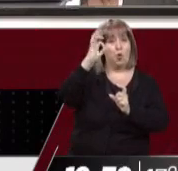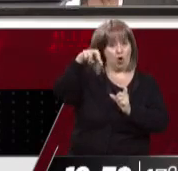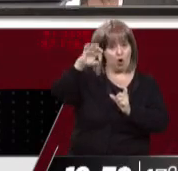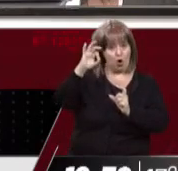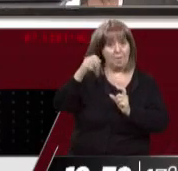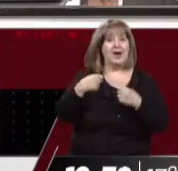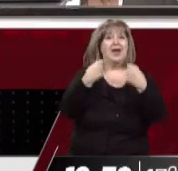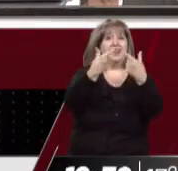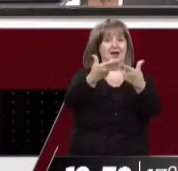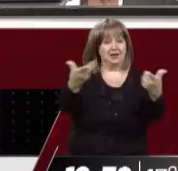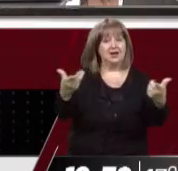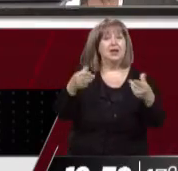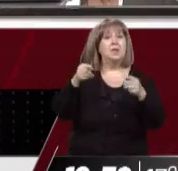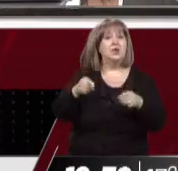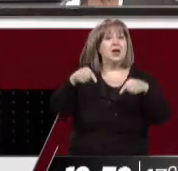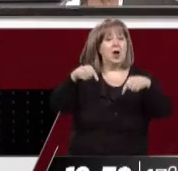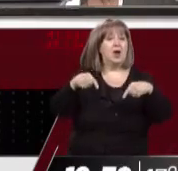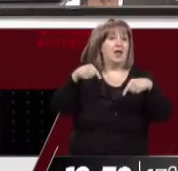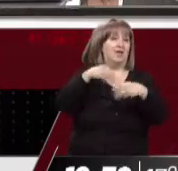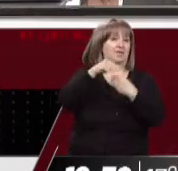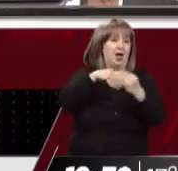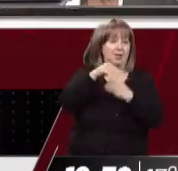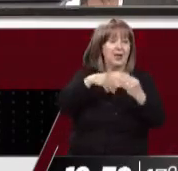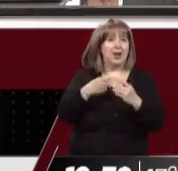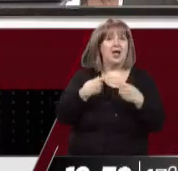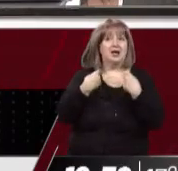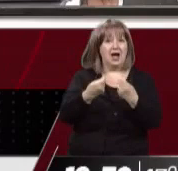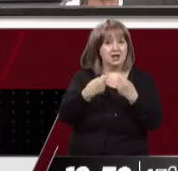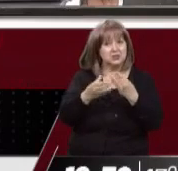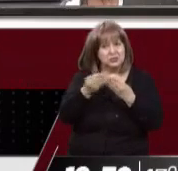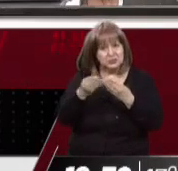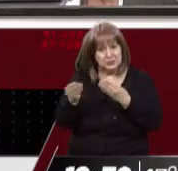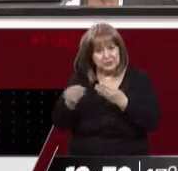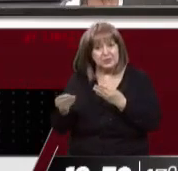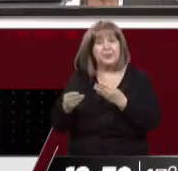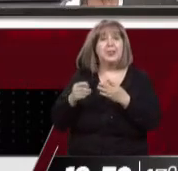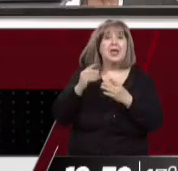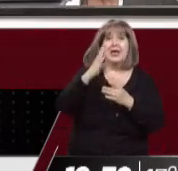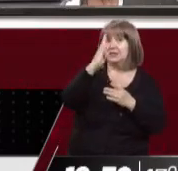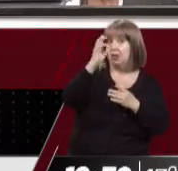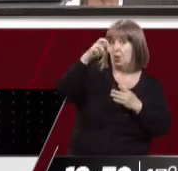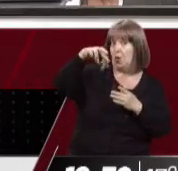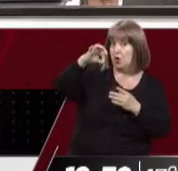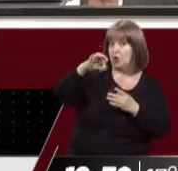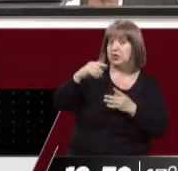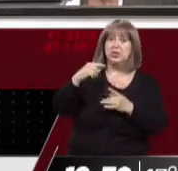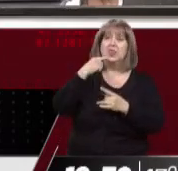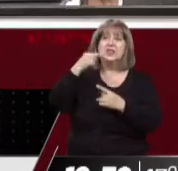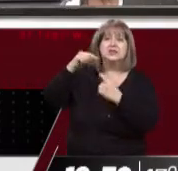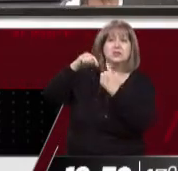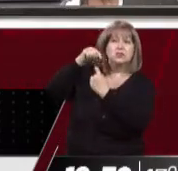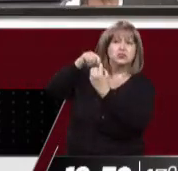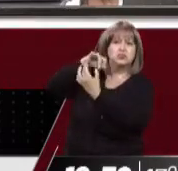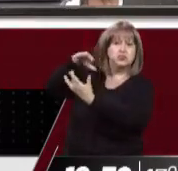inflacionaria, vienen tiempos de mayor gasto, sobre todo en las familias. Y este bono, según dicen esas voces que se alzan dentro de las oficinas